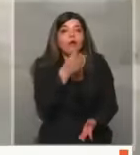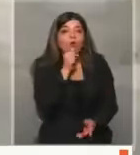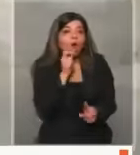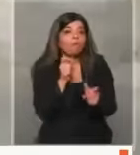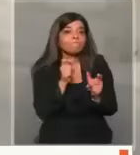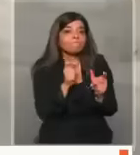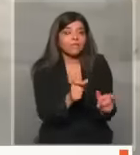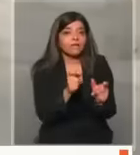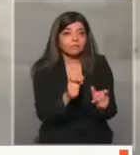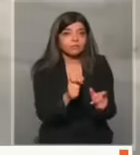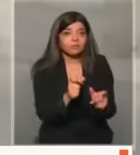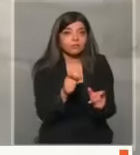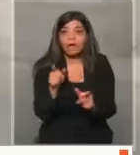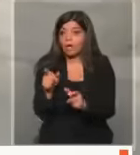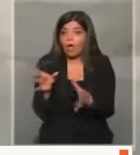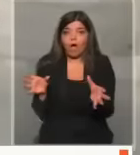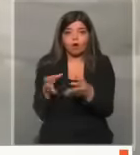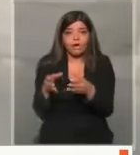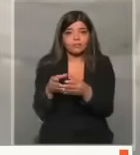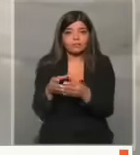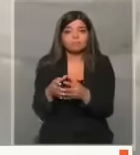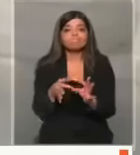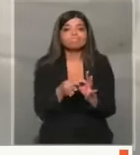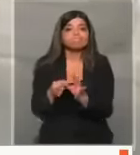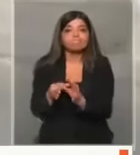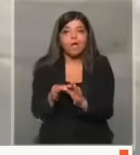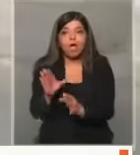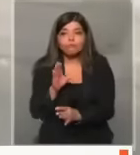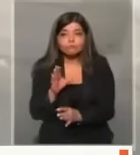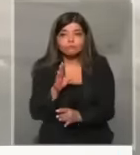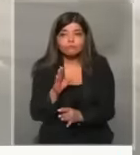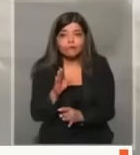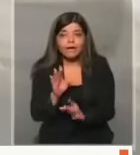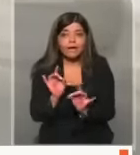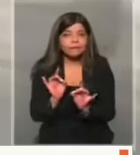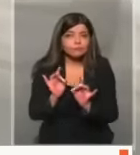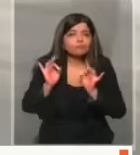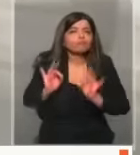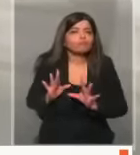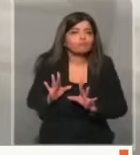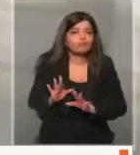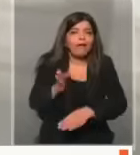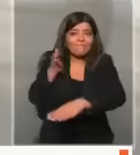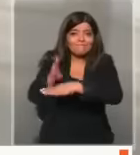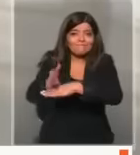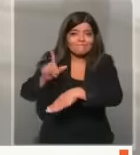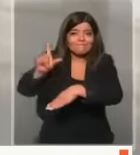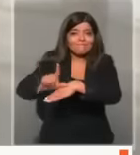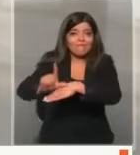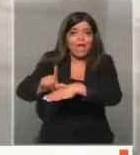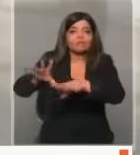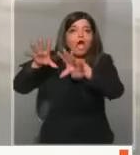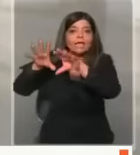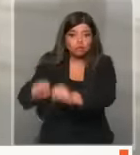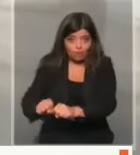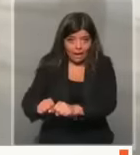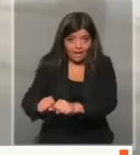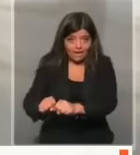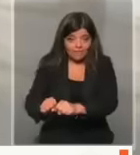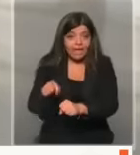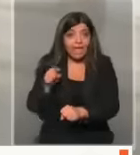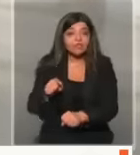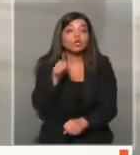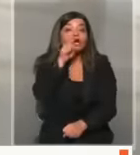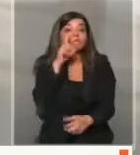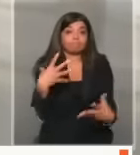son organizaciones que buscan un momento adecuado, de descuido muchas veces, para poder tomar estos terrenos. Claramente también es